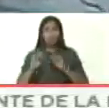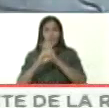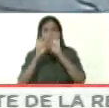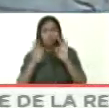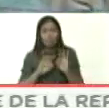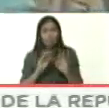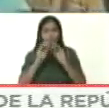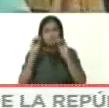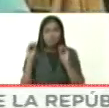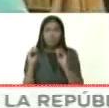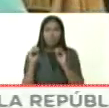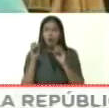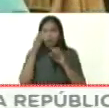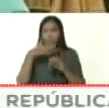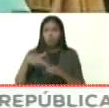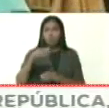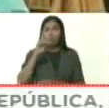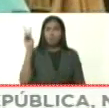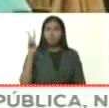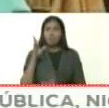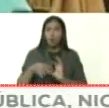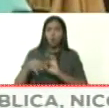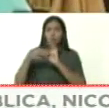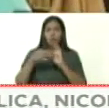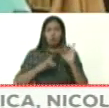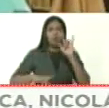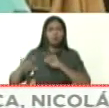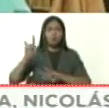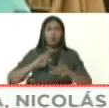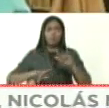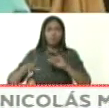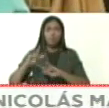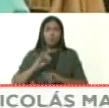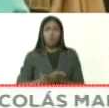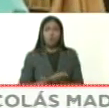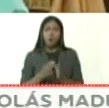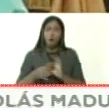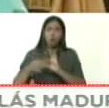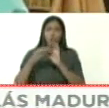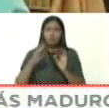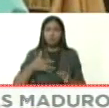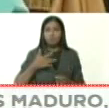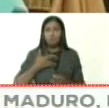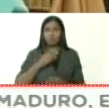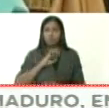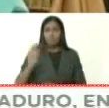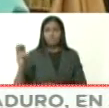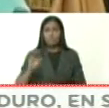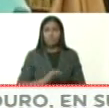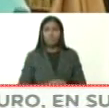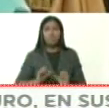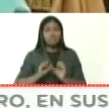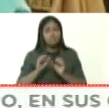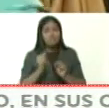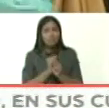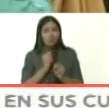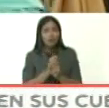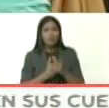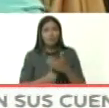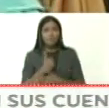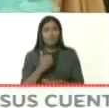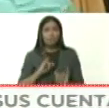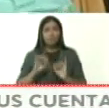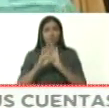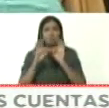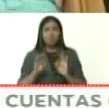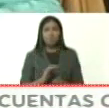al pueblo de Venezuela a unirnos en el amor, a unirnos en el sentimiento de patria y a seguir trabajando con